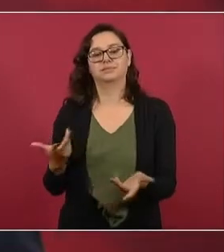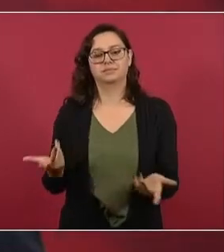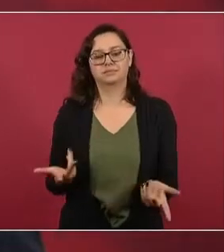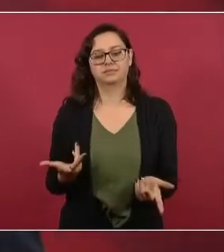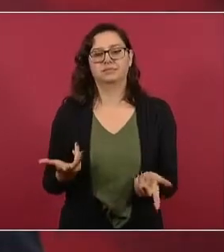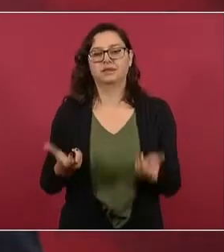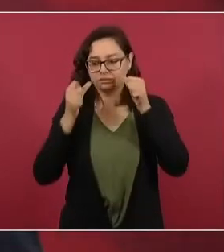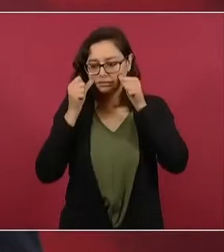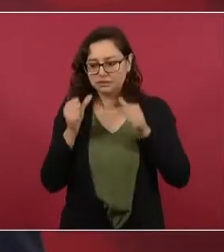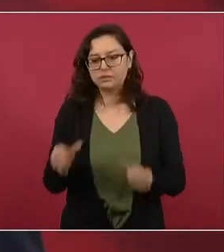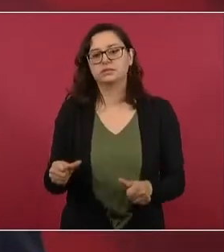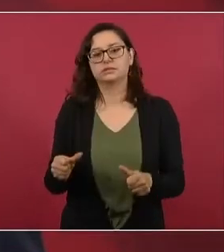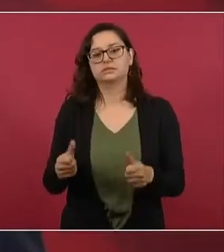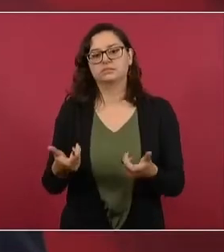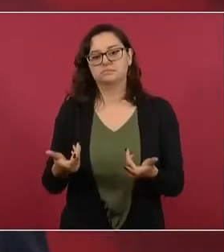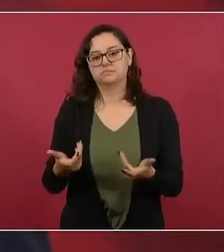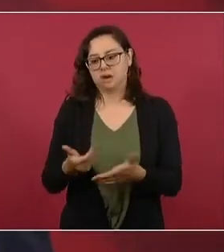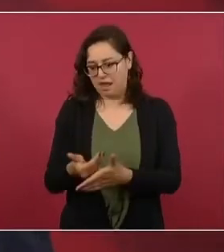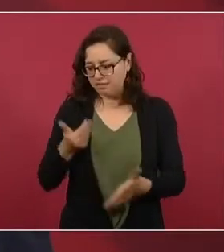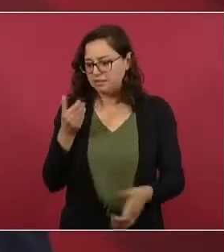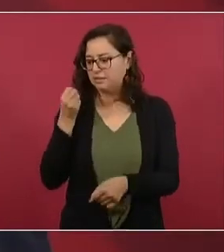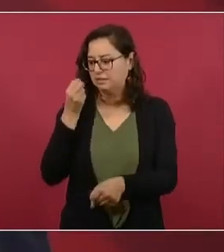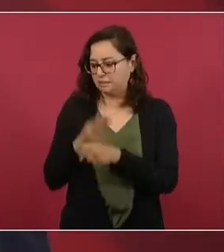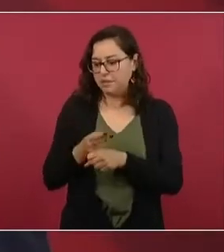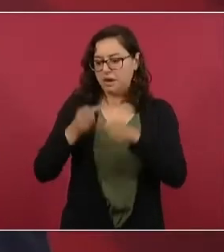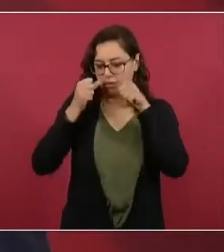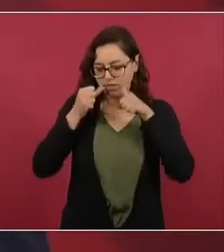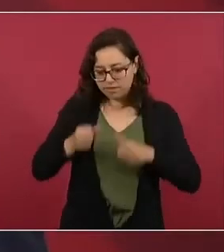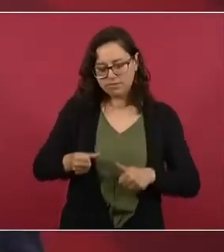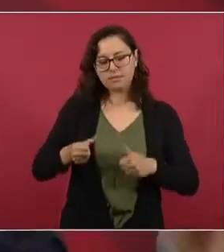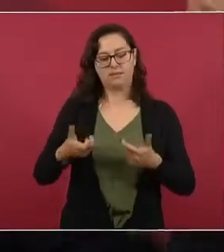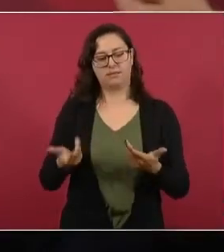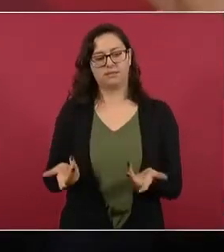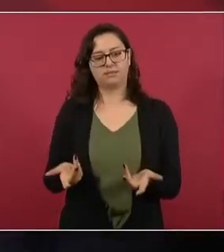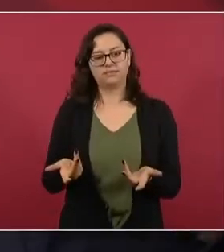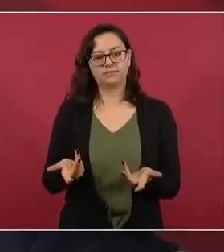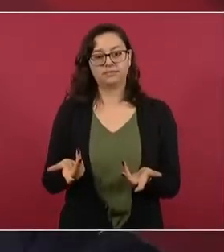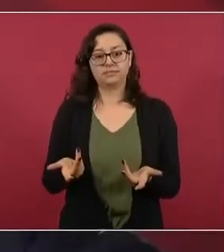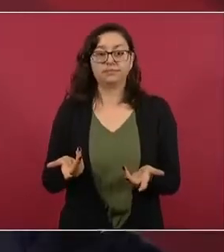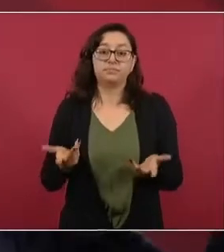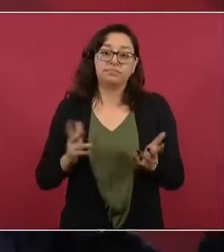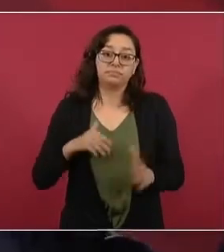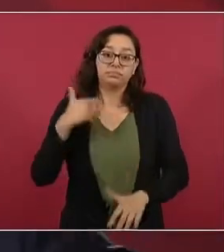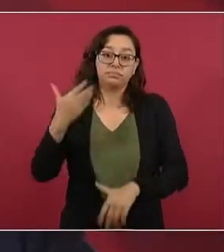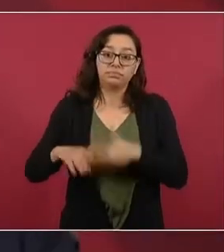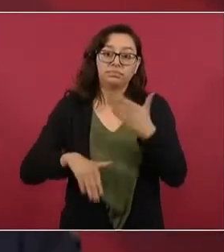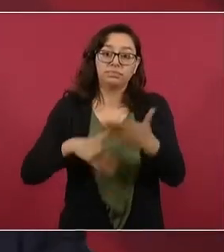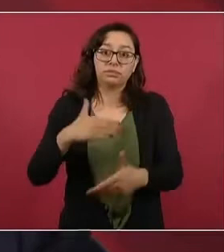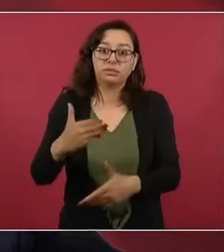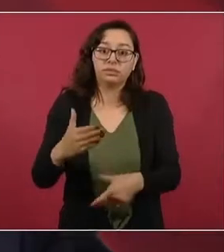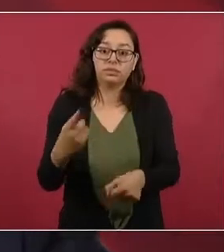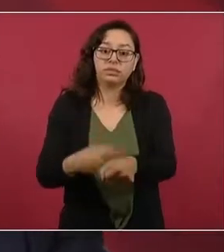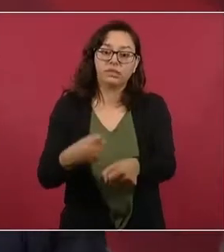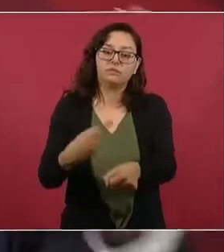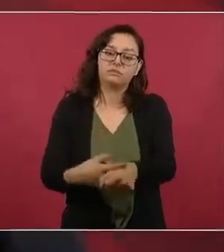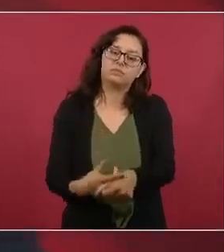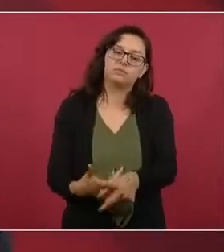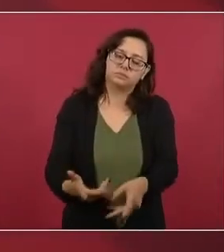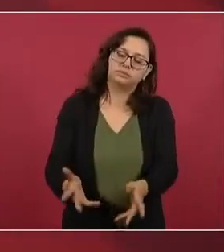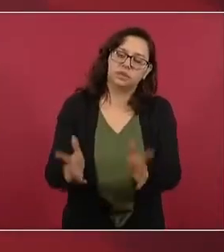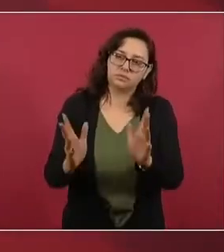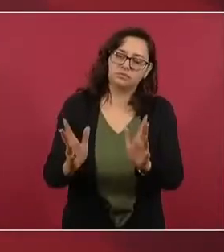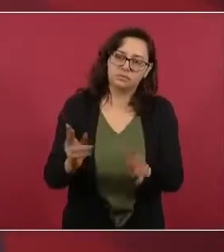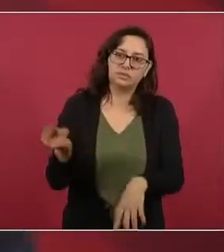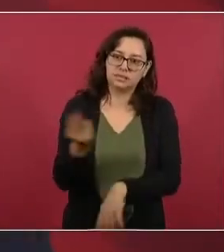es mejor la medicina preventiva que la curativa. Claro, ya cuando un enfermo tiene que ser atendido,